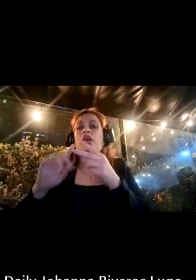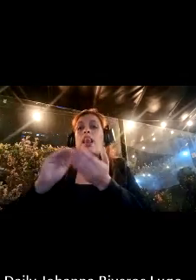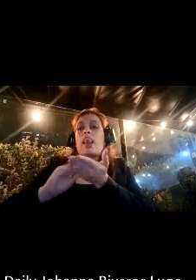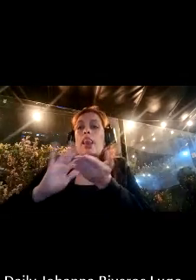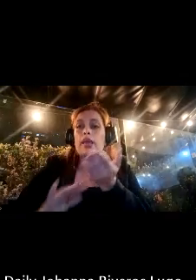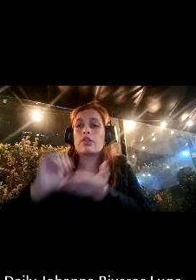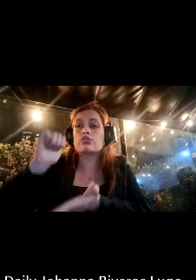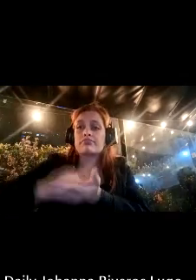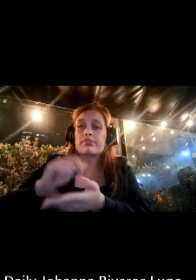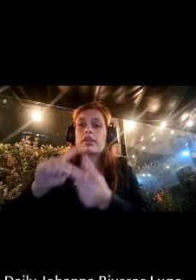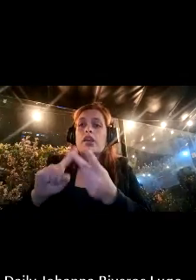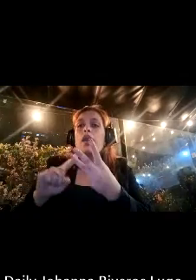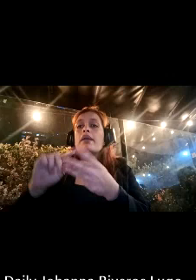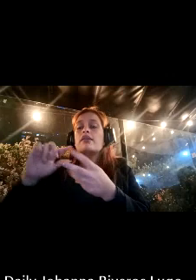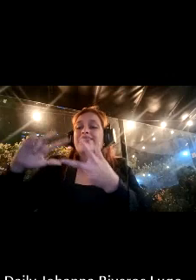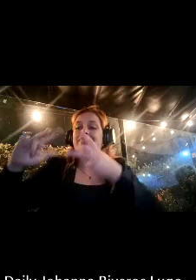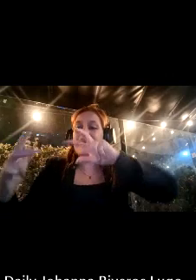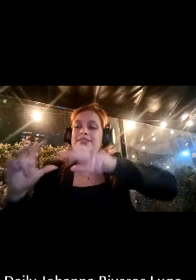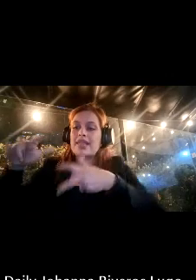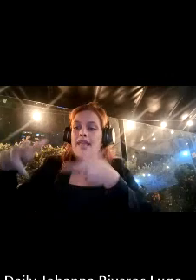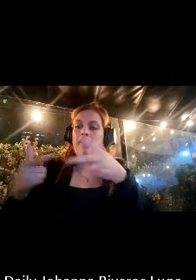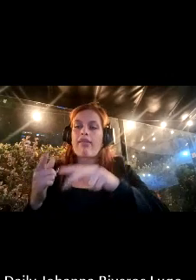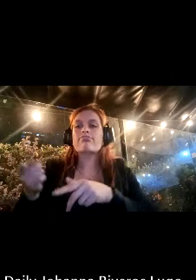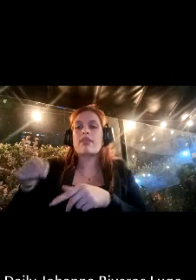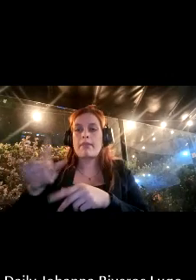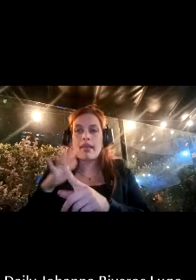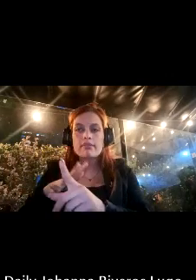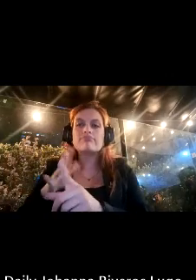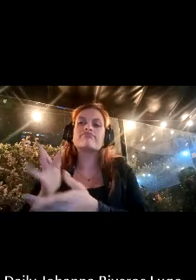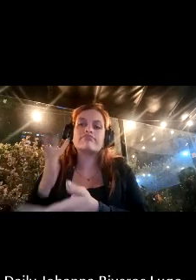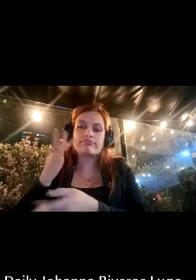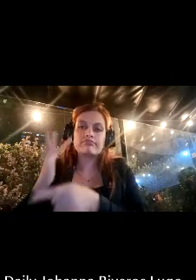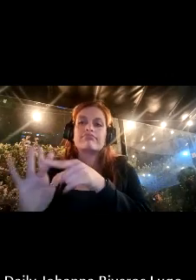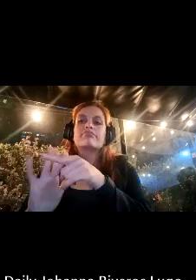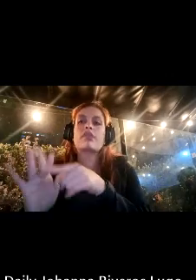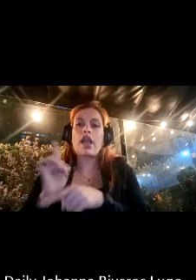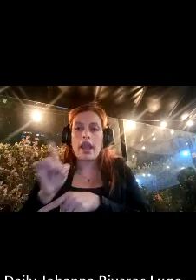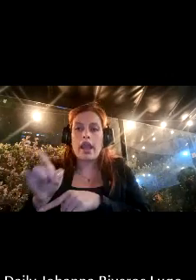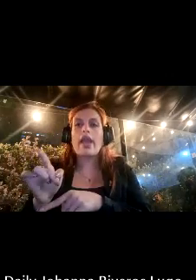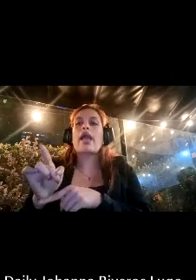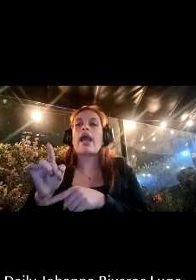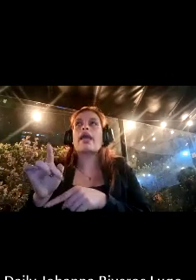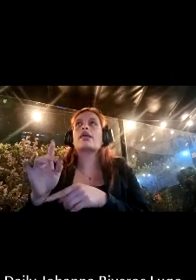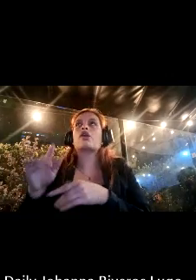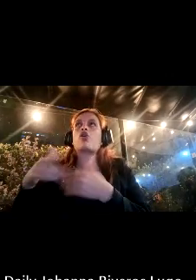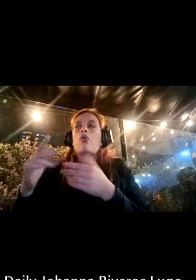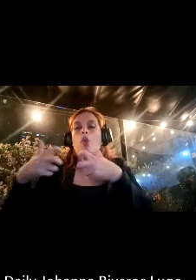3D. El fundamento físico a aplicar aquí es la conservación de la energía.